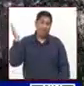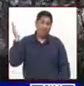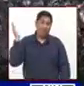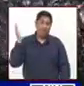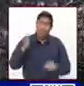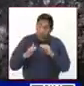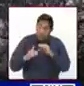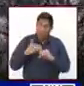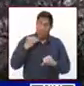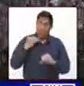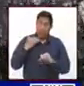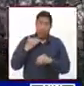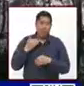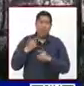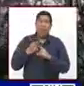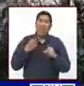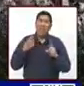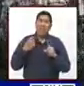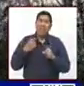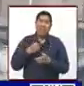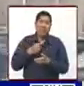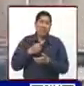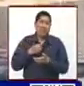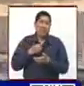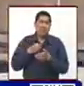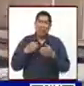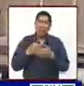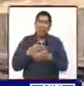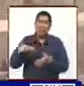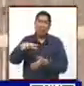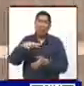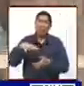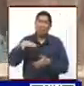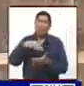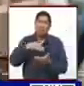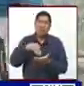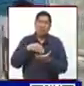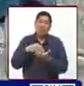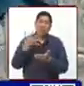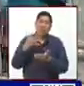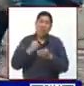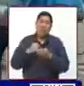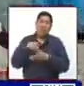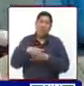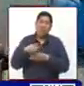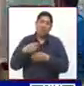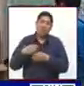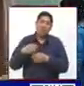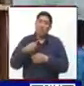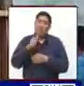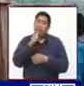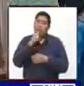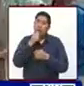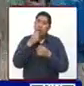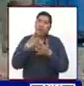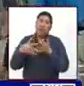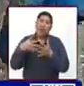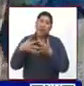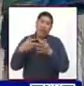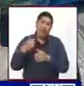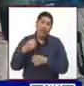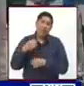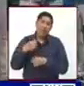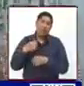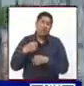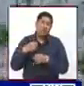envía nuestro reportero al día desde la central 5 de septiembre de la unidad Agua Clara de Palos Blancos, para reportarnos que